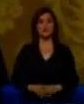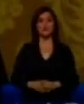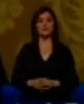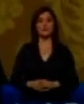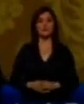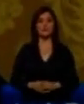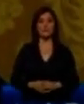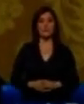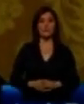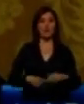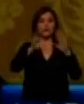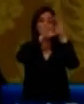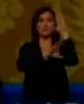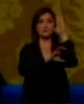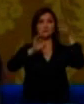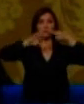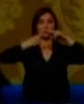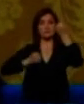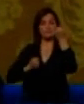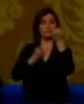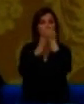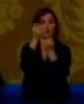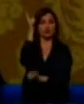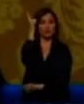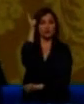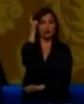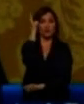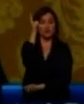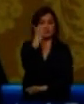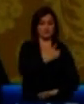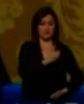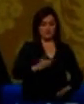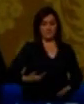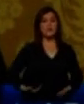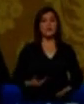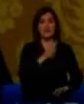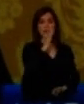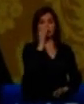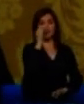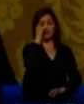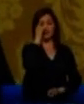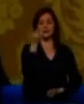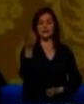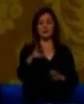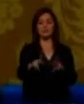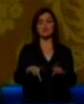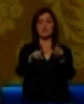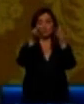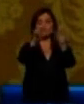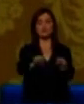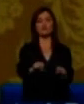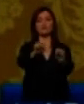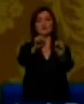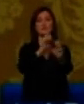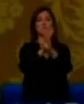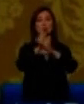La reforma constitucional impulsada y liderada por el presidente de la República ha permitido realmente